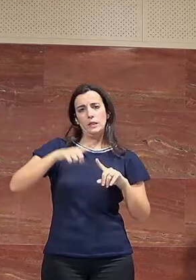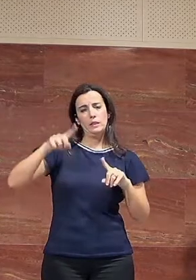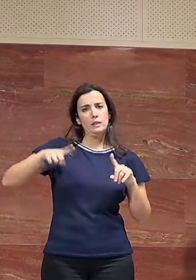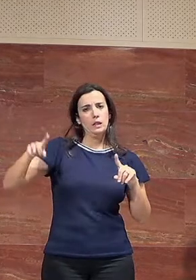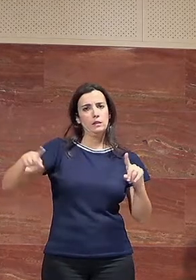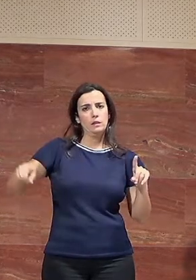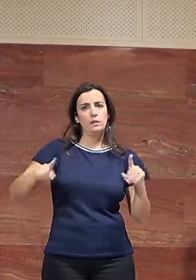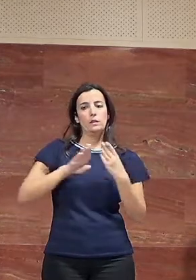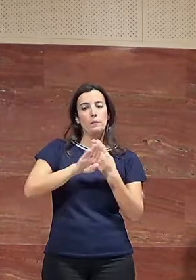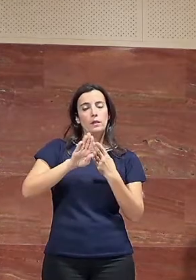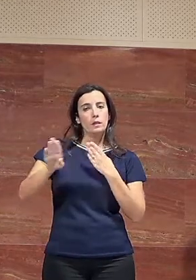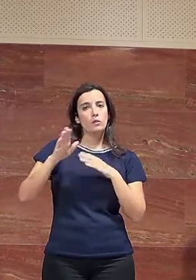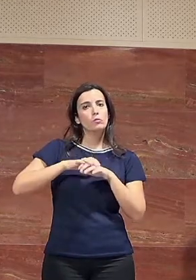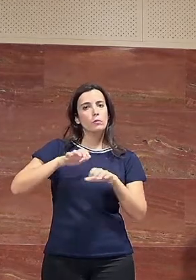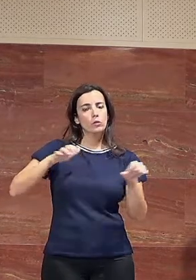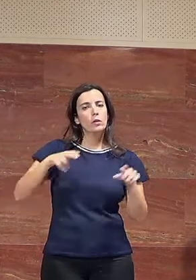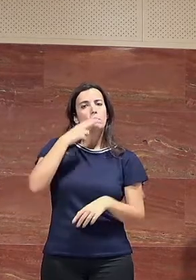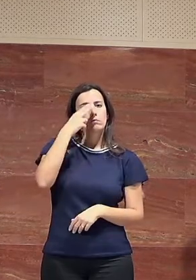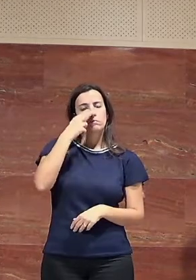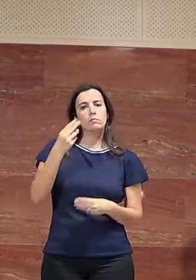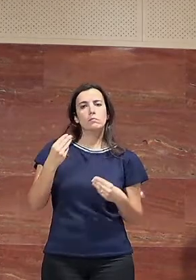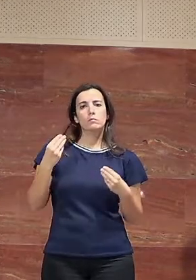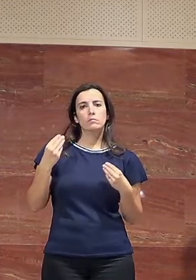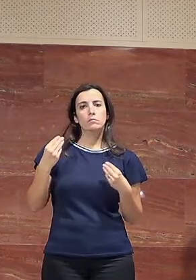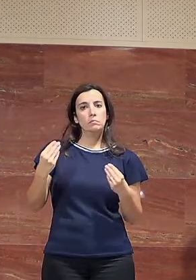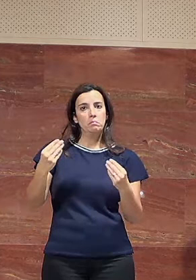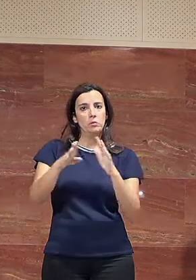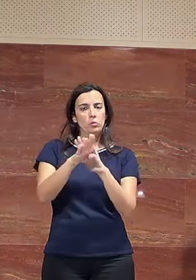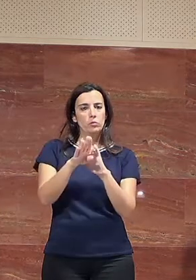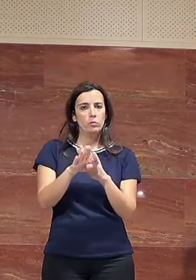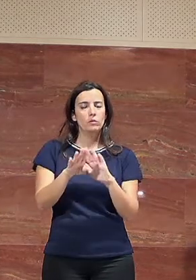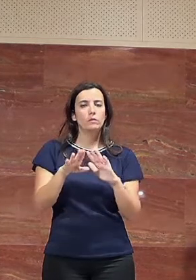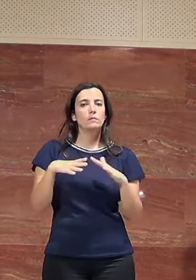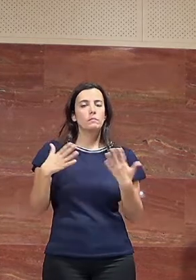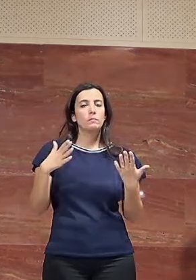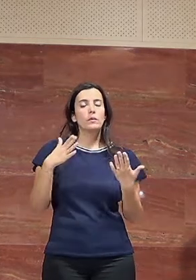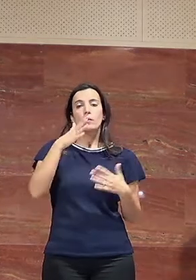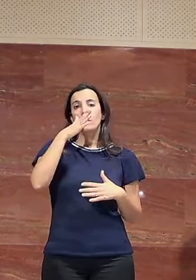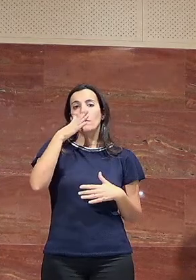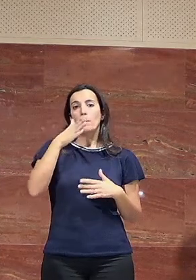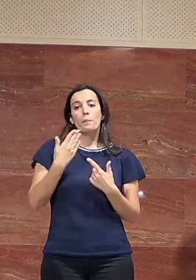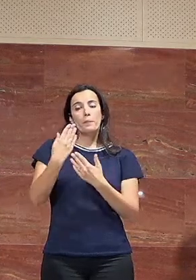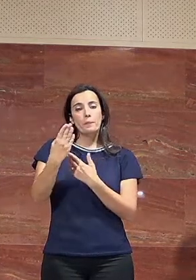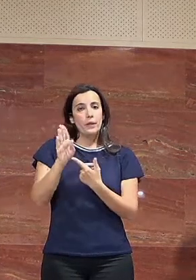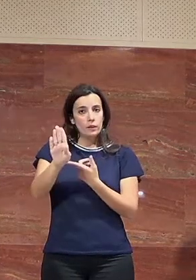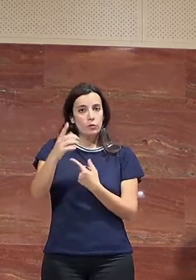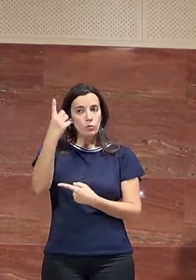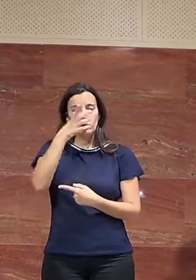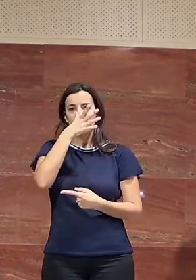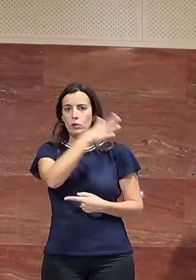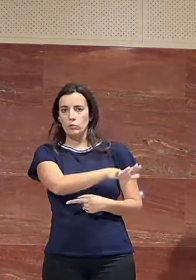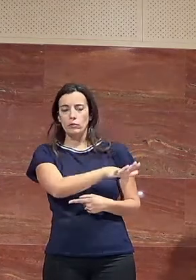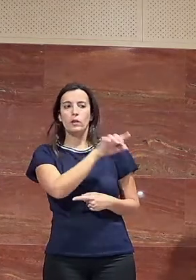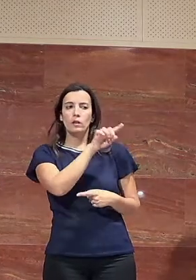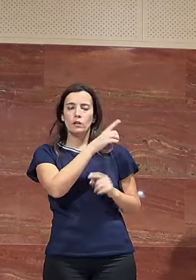los vecinos estaban interesados en mantener la instalación, pero un vecino puso una denuncia, uno, y eso fue lo